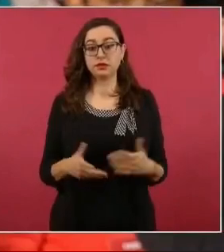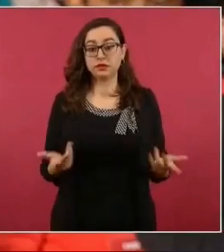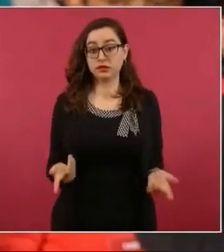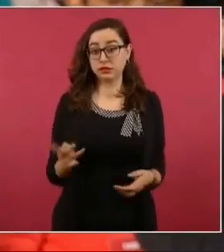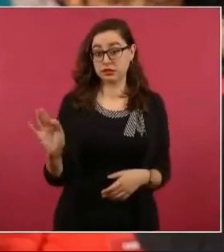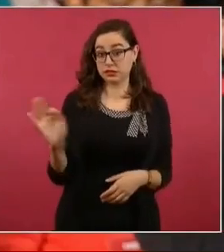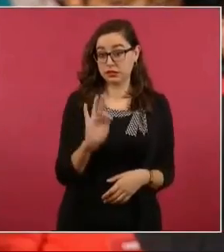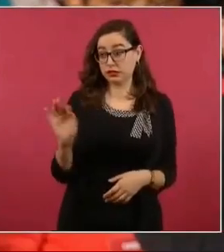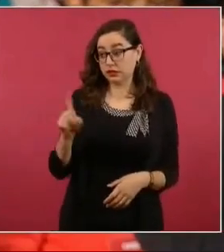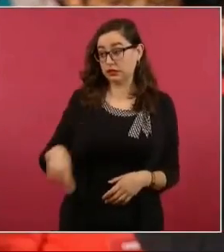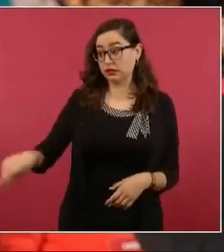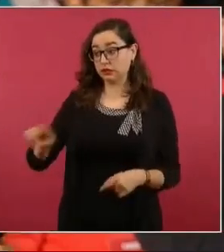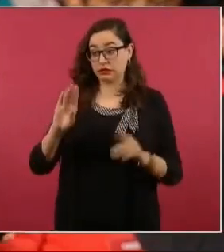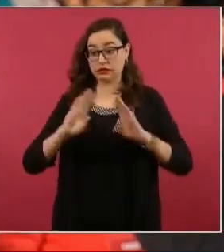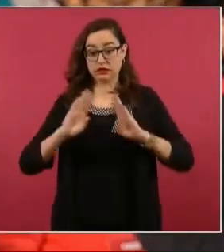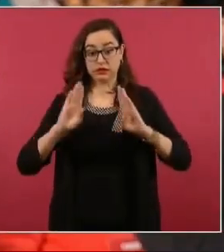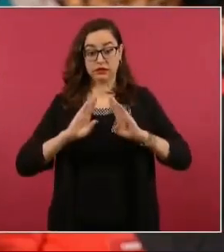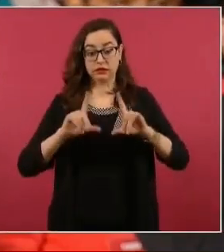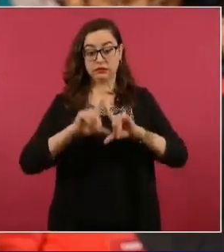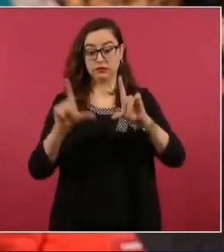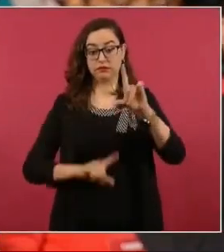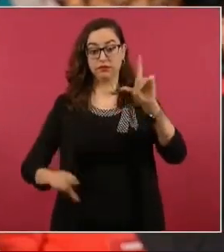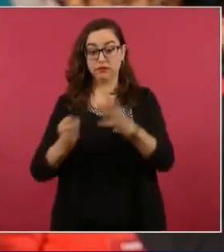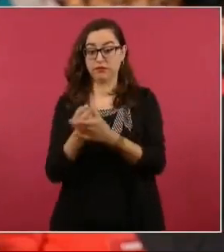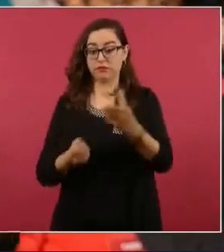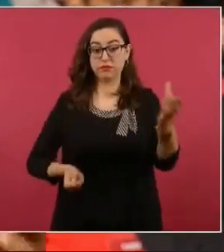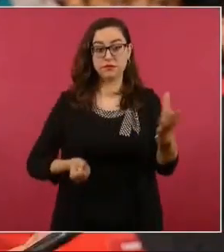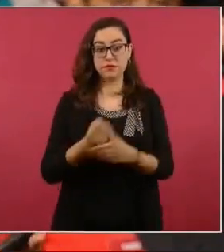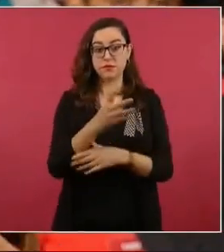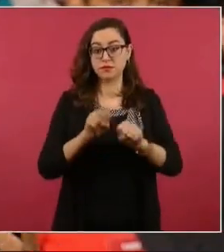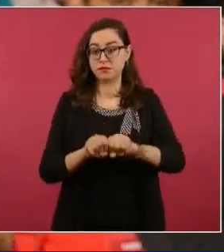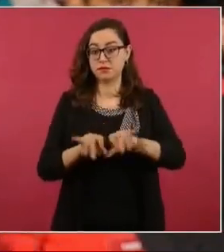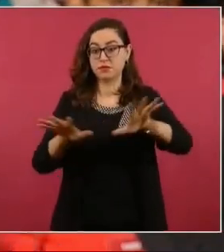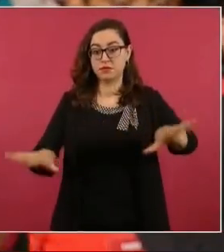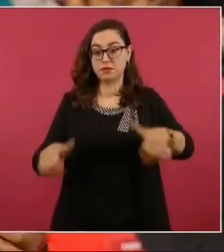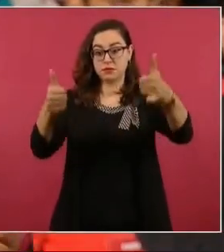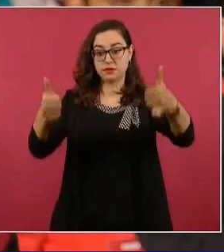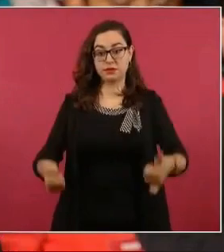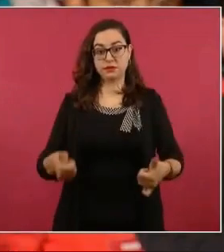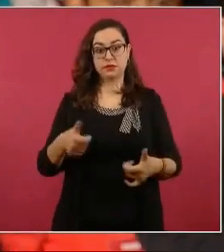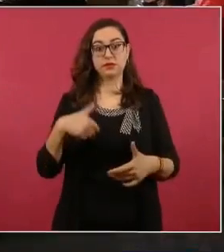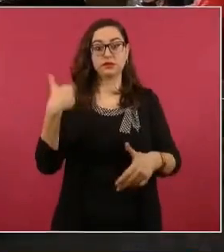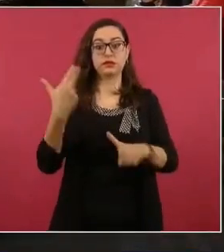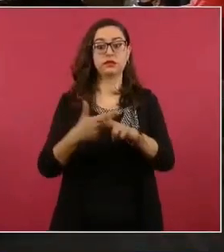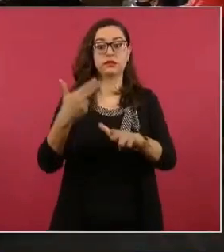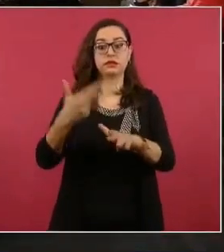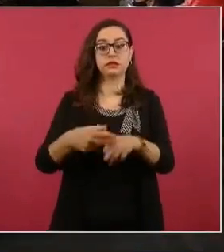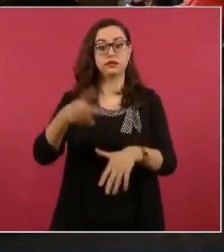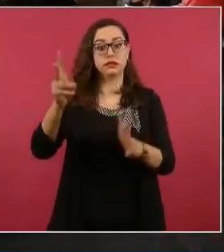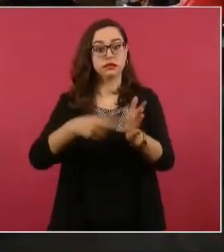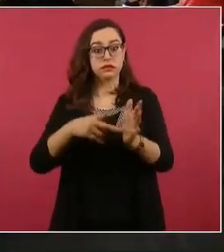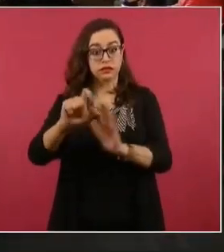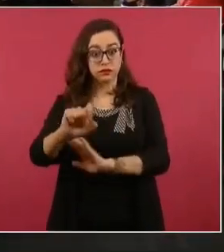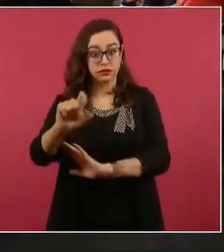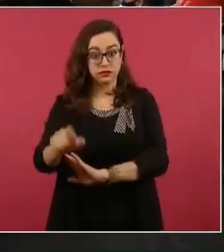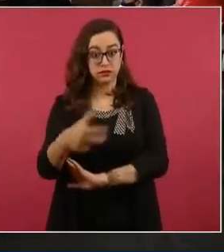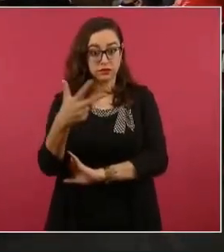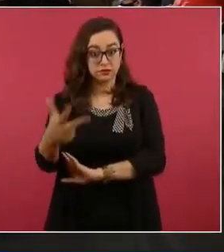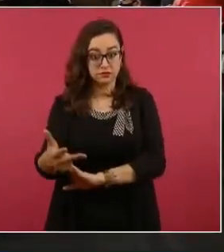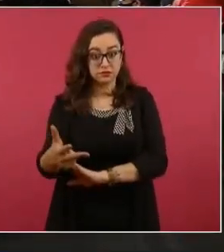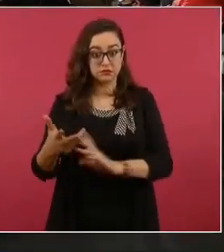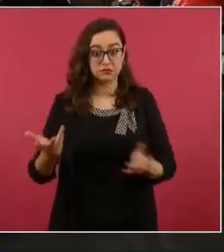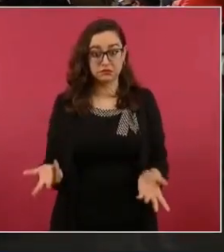en esta alianza opositora que PRI llama a PAN-PRD a que se sumen a esta iniciativa de una